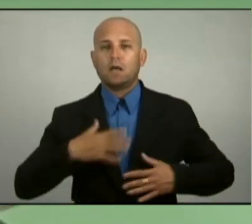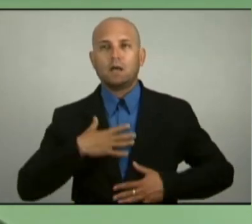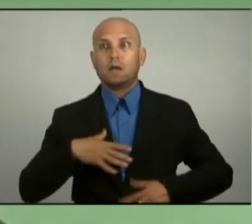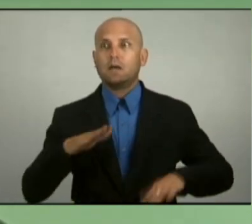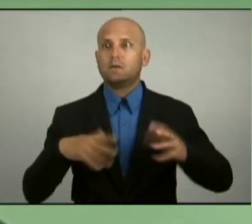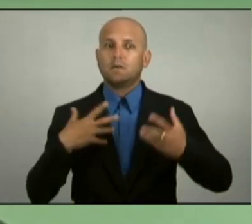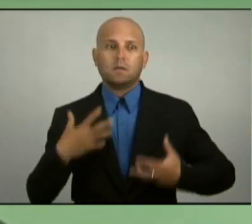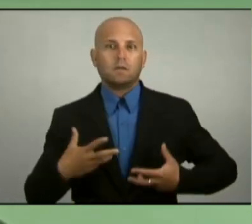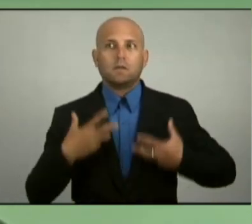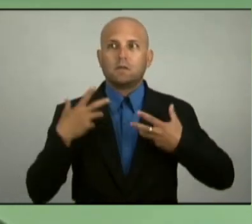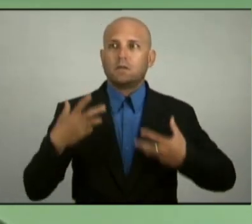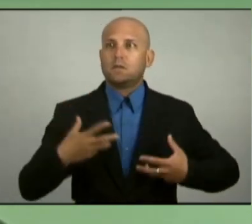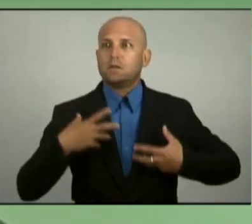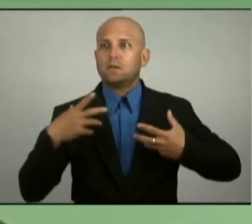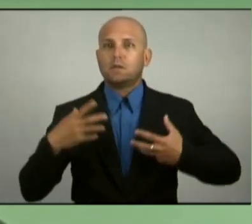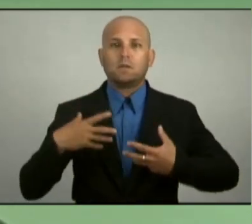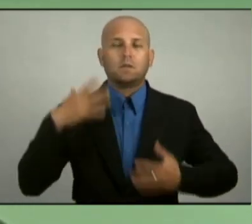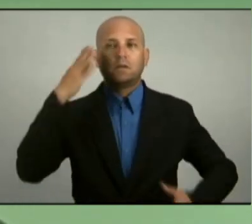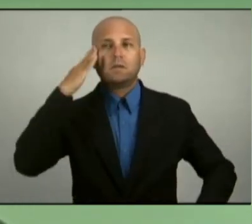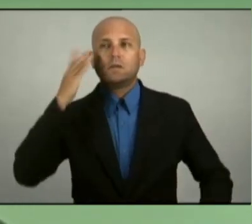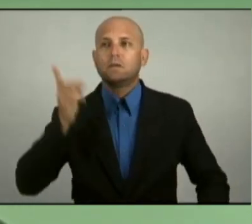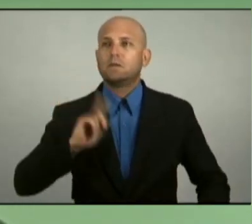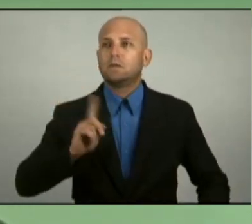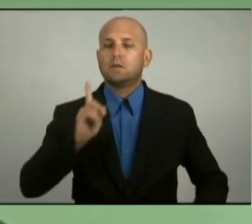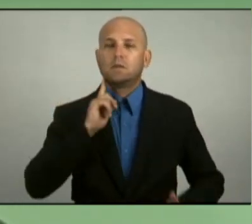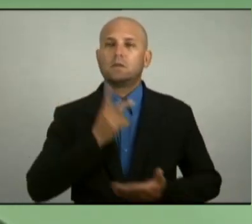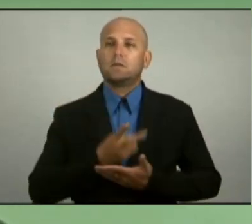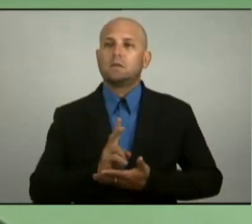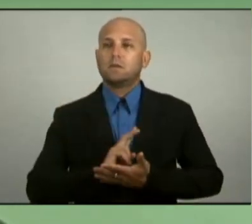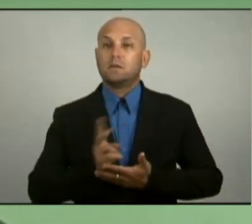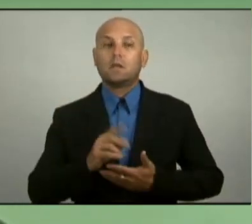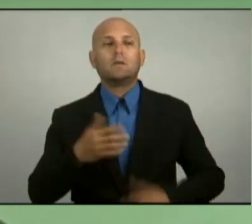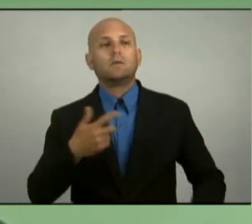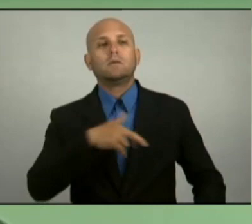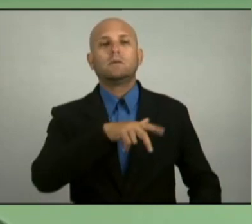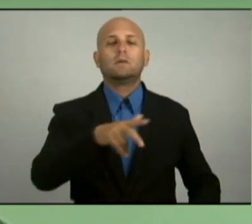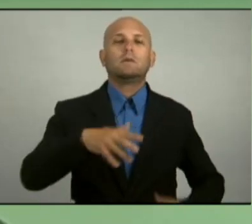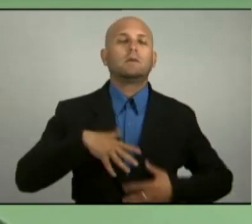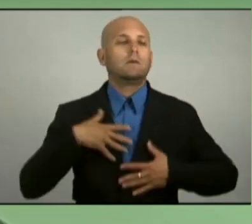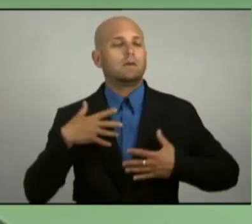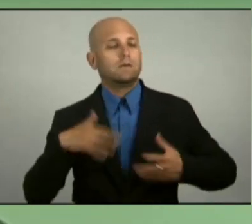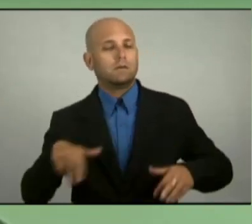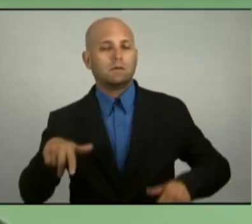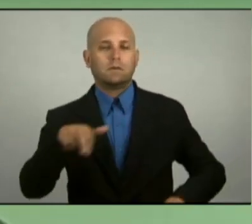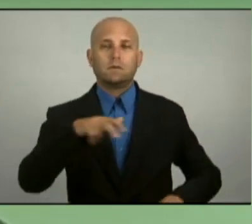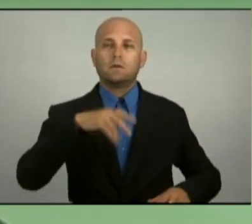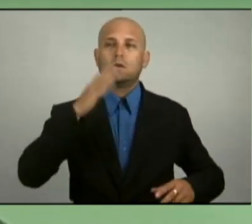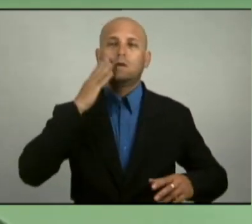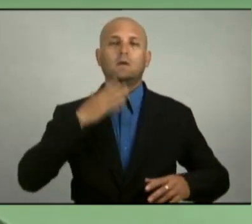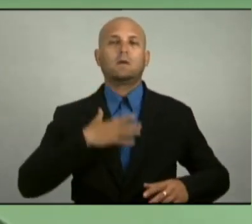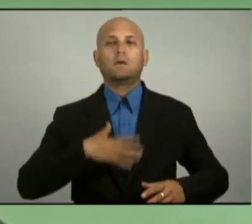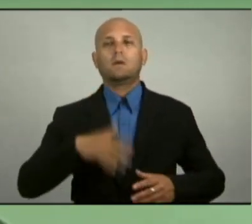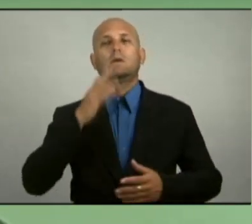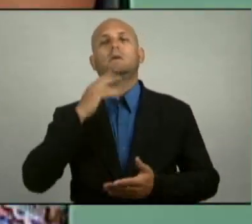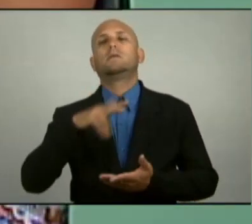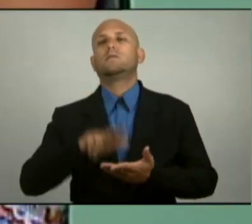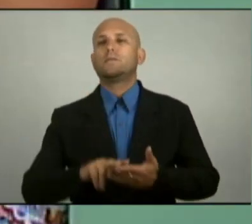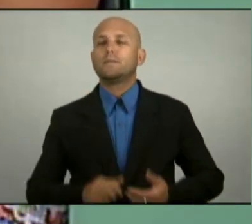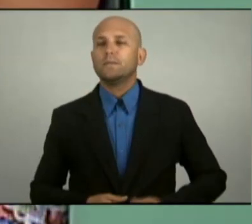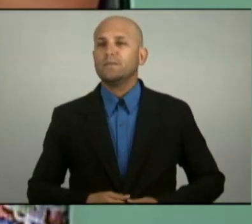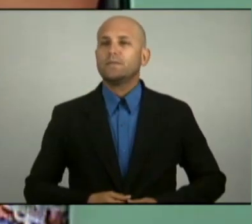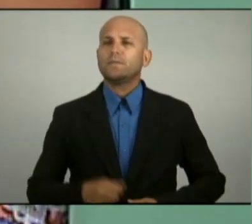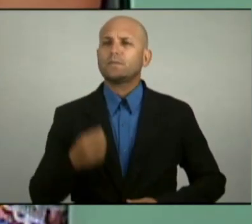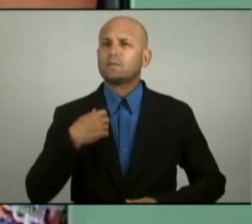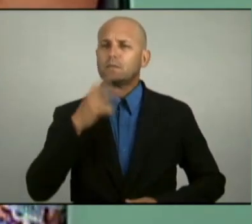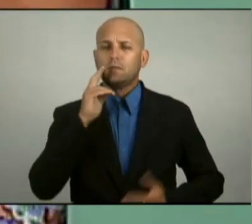muy tensos Y entonces esto permite que los músculos se relajen y bueno disponernos para un sueño reparador he leído también la